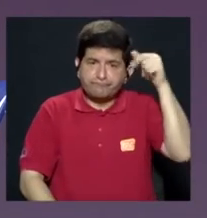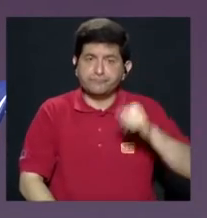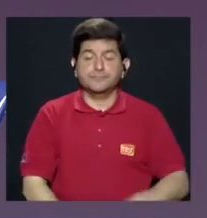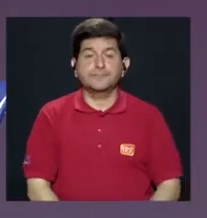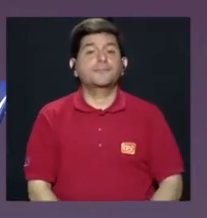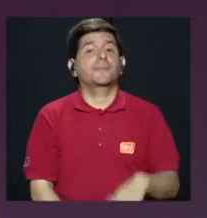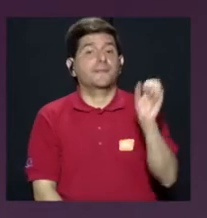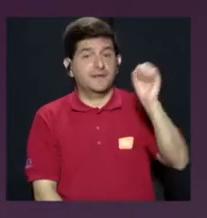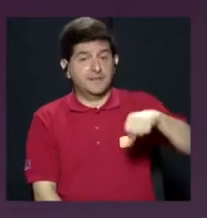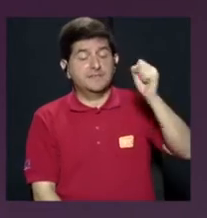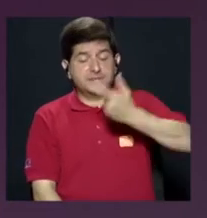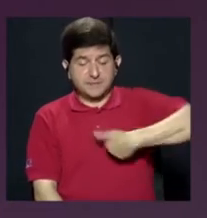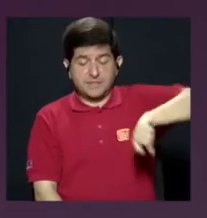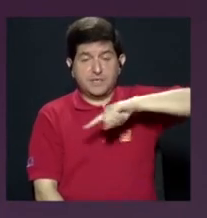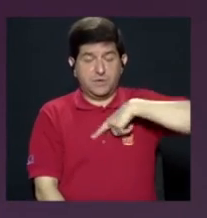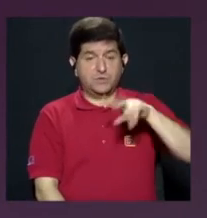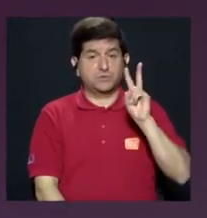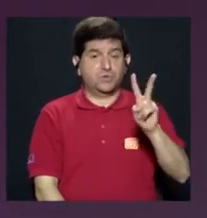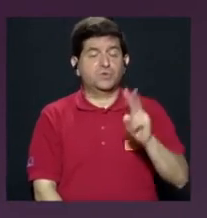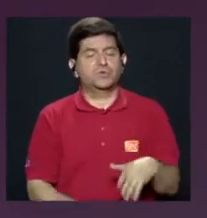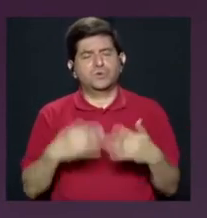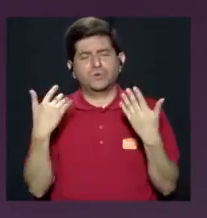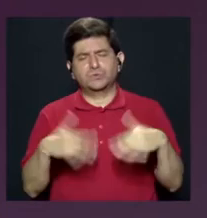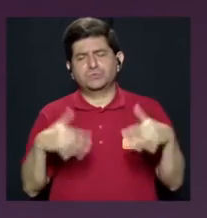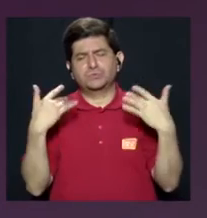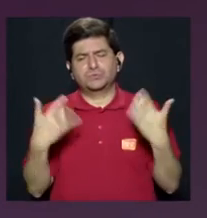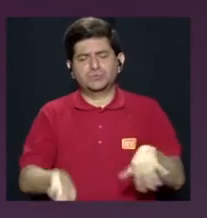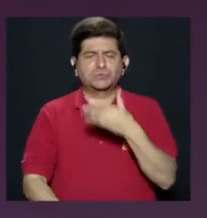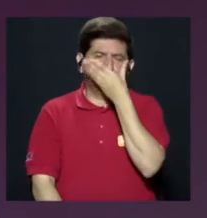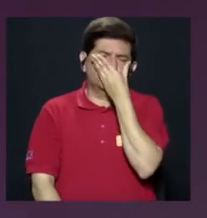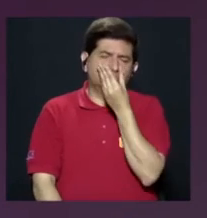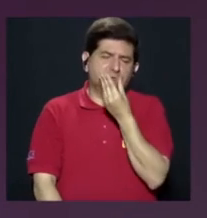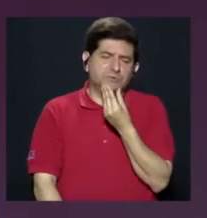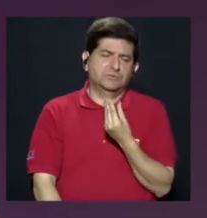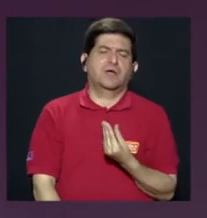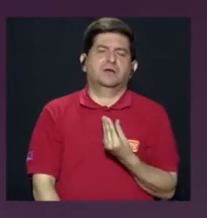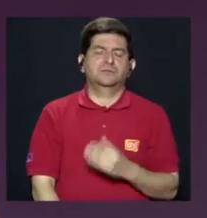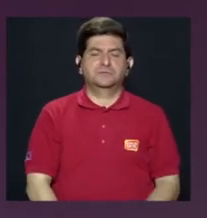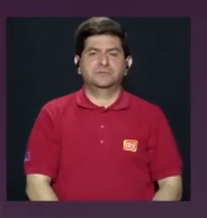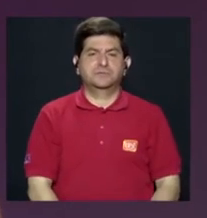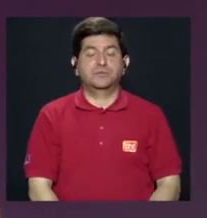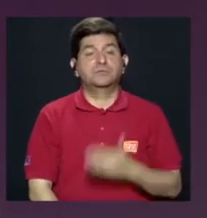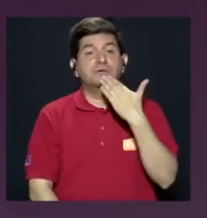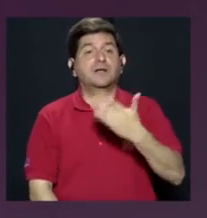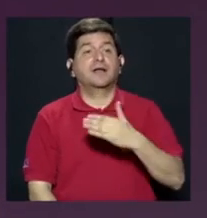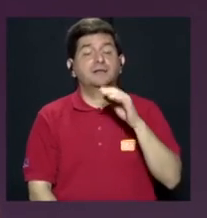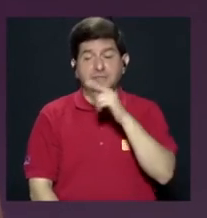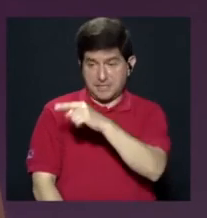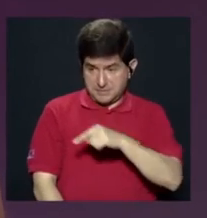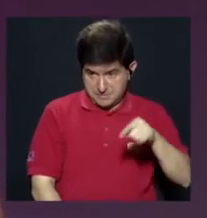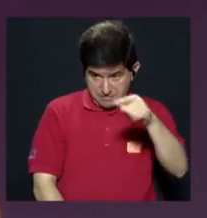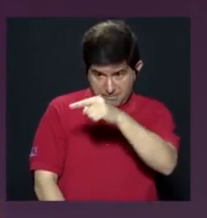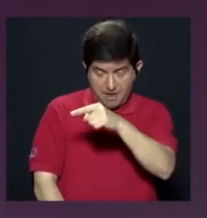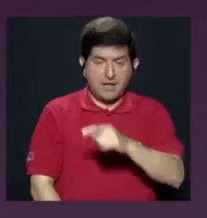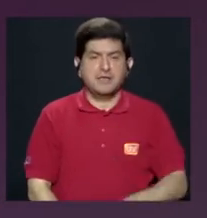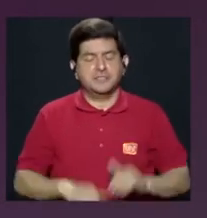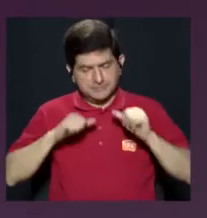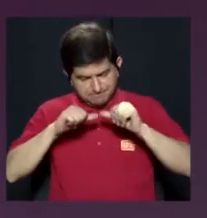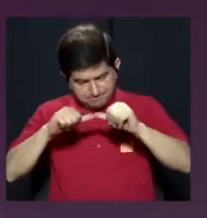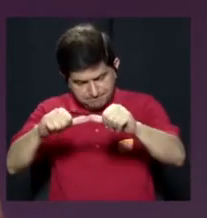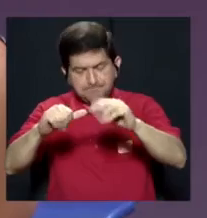porque nosotros dos sufrimos solos y todo, pero gracias a ellas, ahí